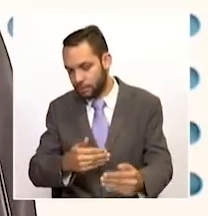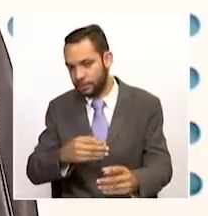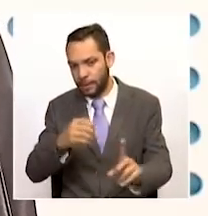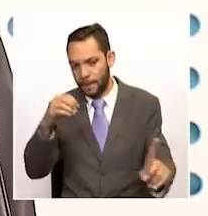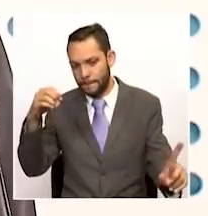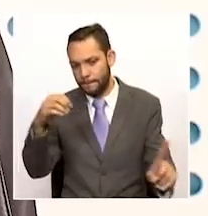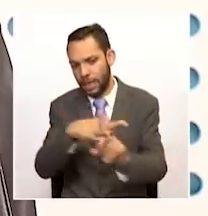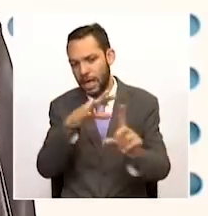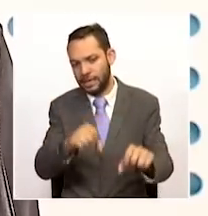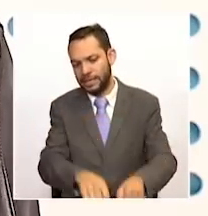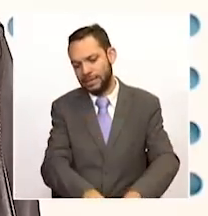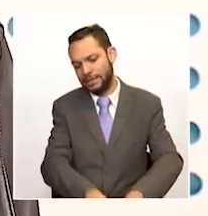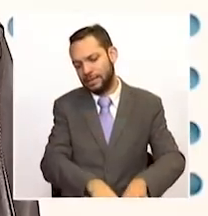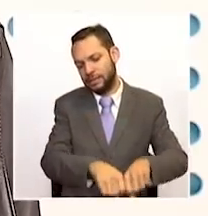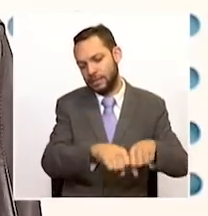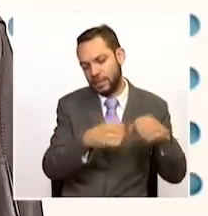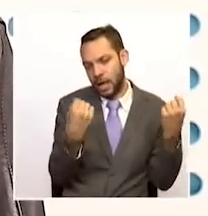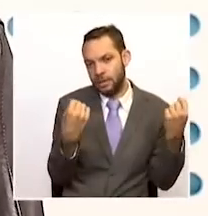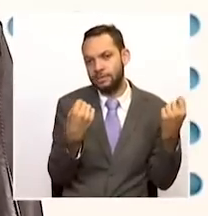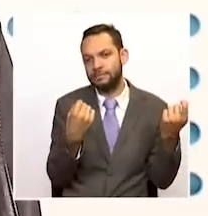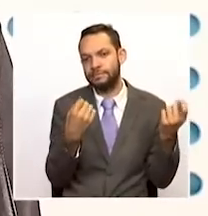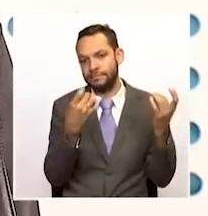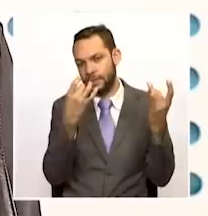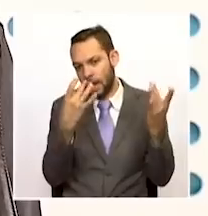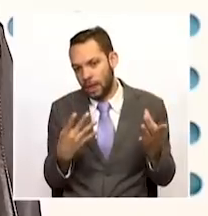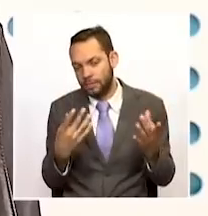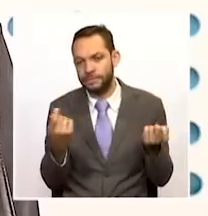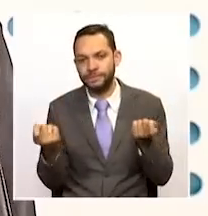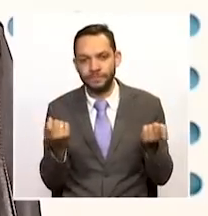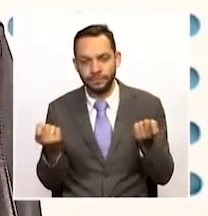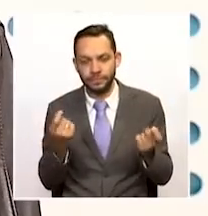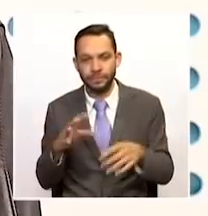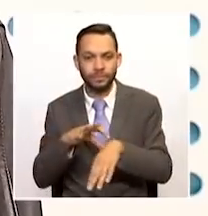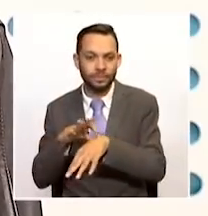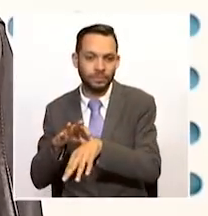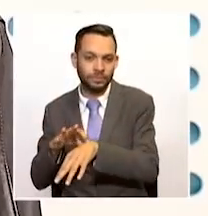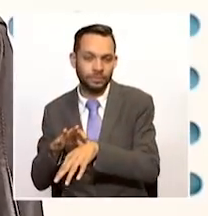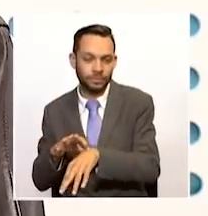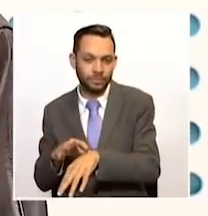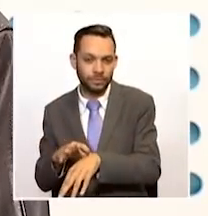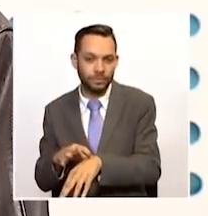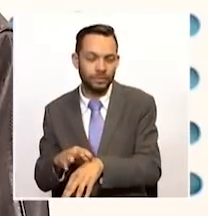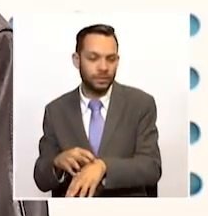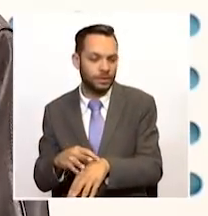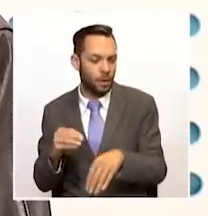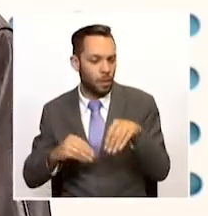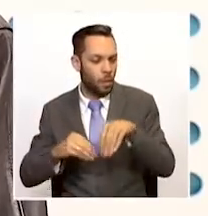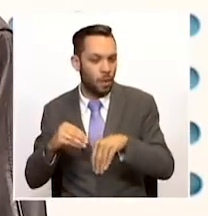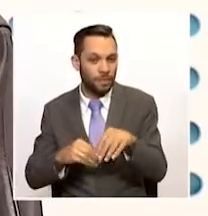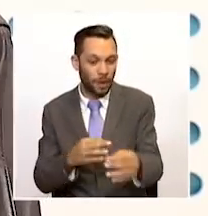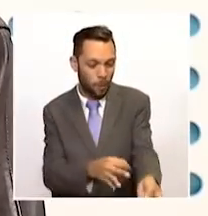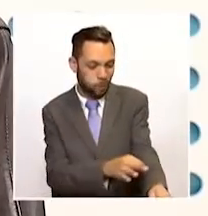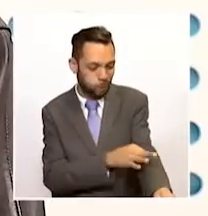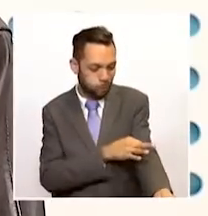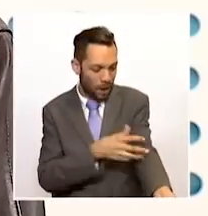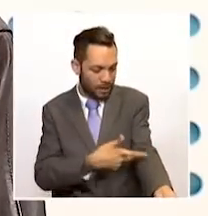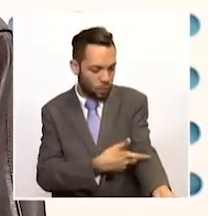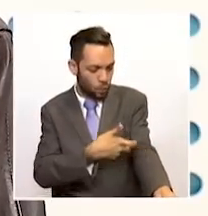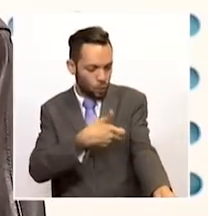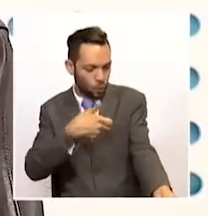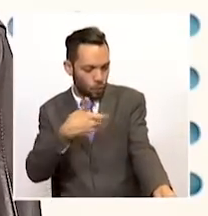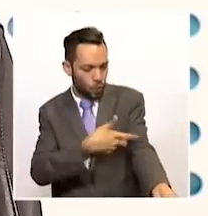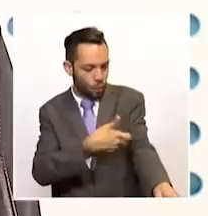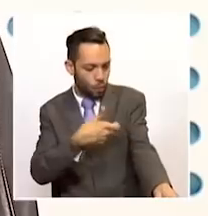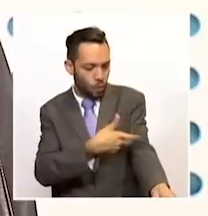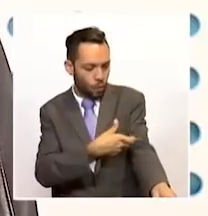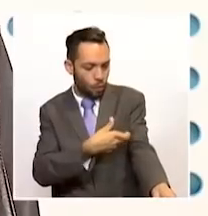la sintomatología o las patologías lo decía la doctoral en el caso de las flebotomía como hay pacientes con con hacerse